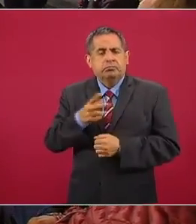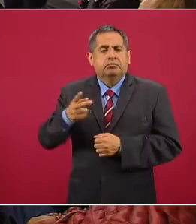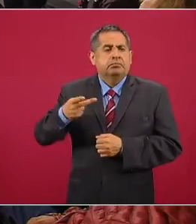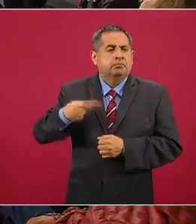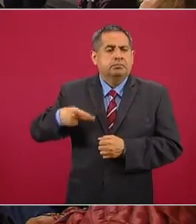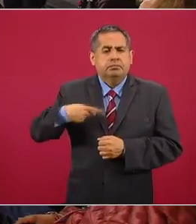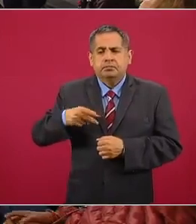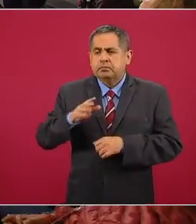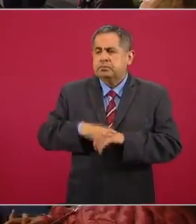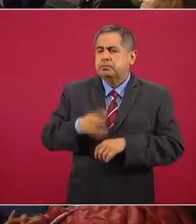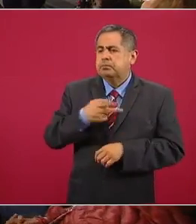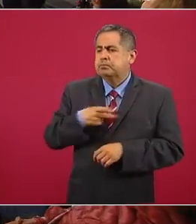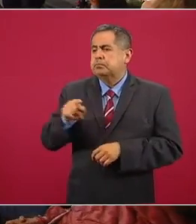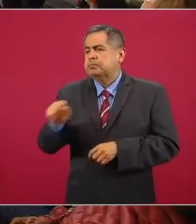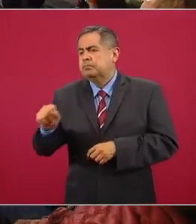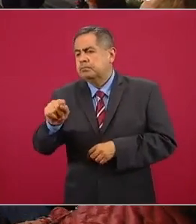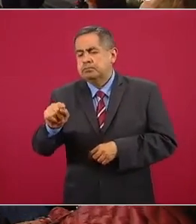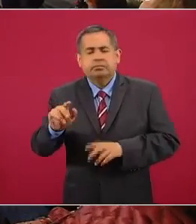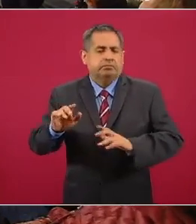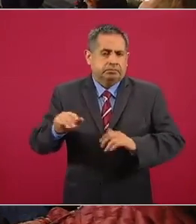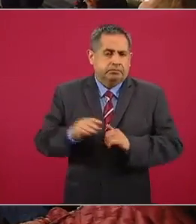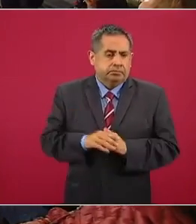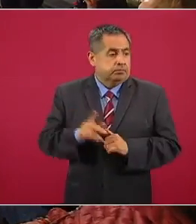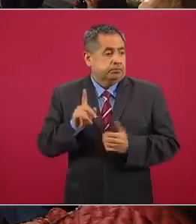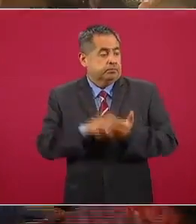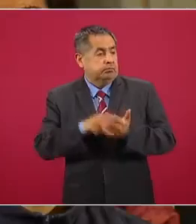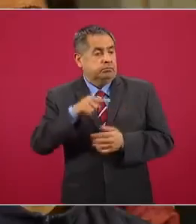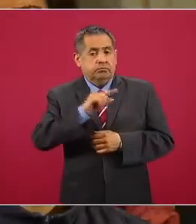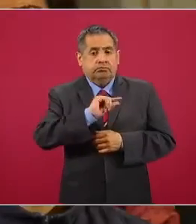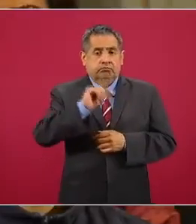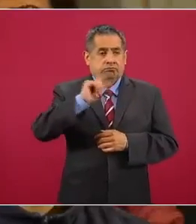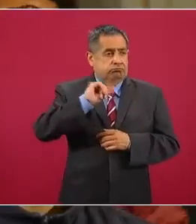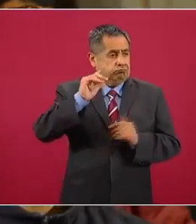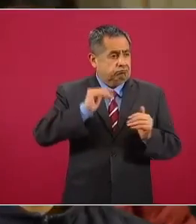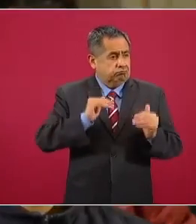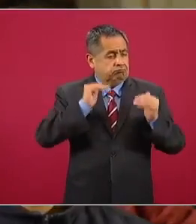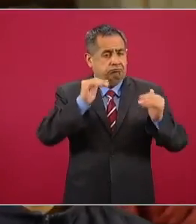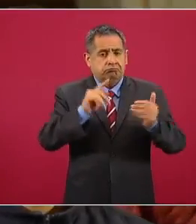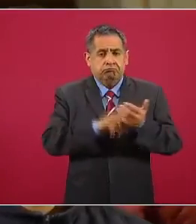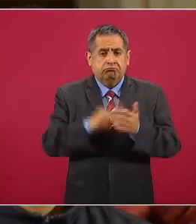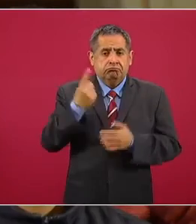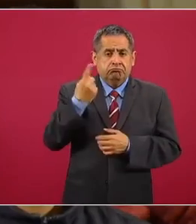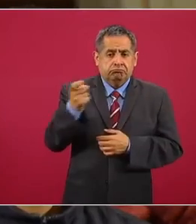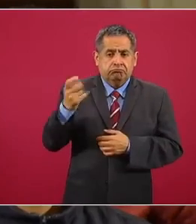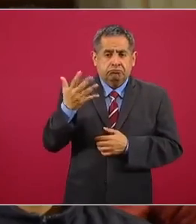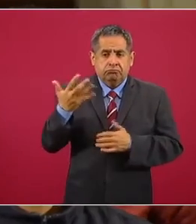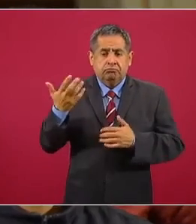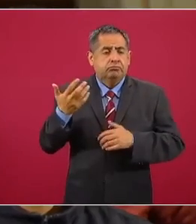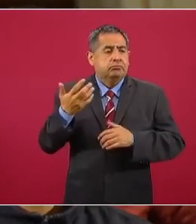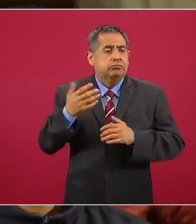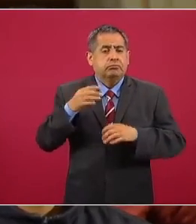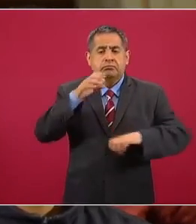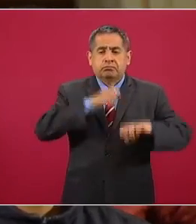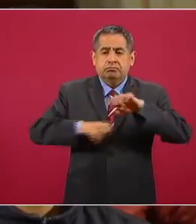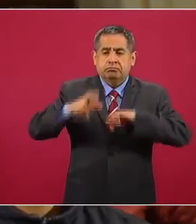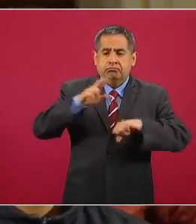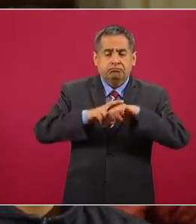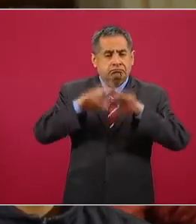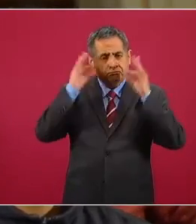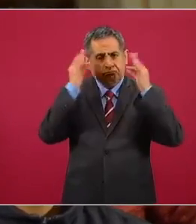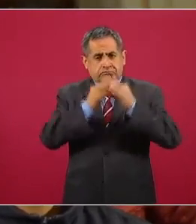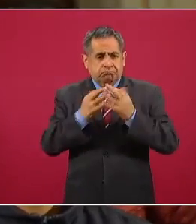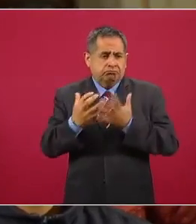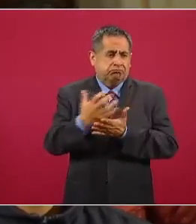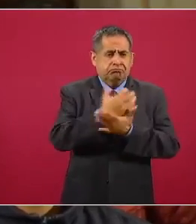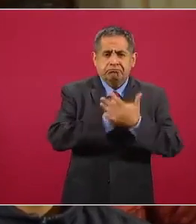del país. Sin embargo, hay sectores como la diplomacia donde más de 150 embajadores y cónsules ganan mucho